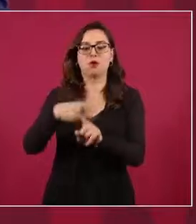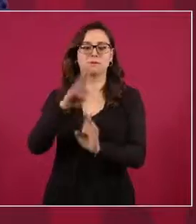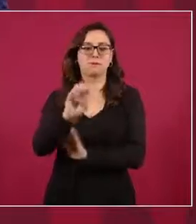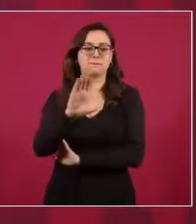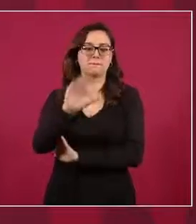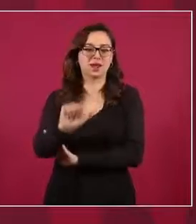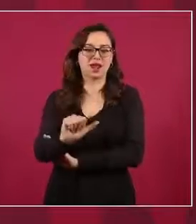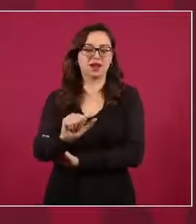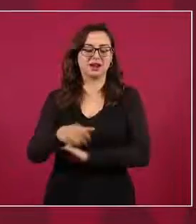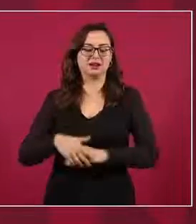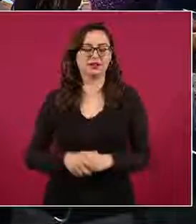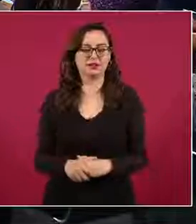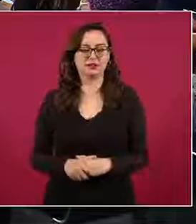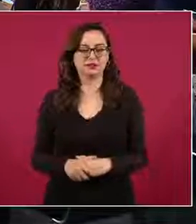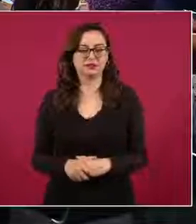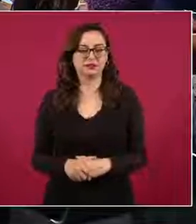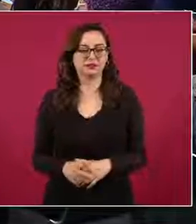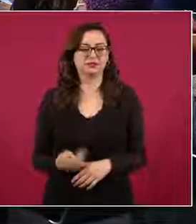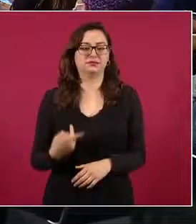pero para